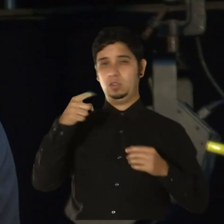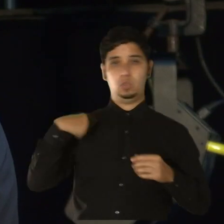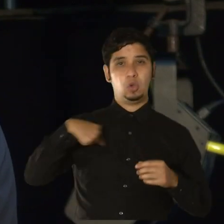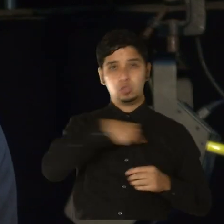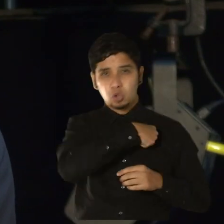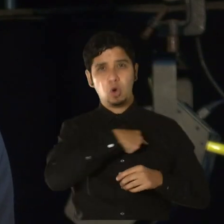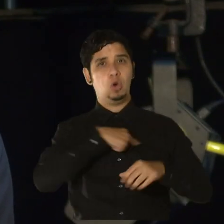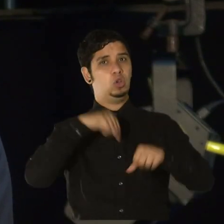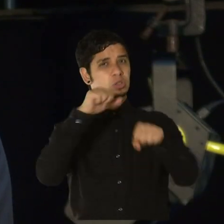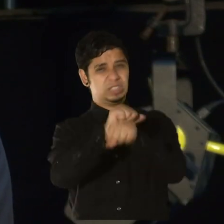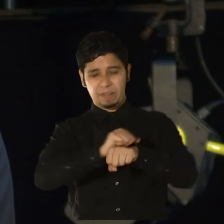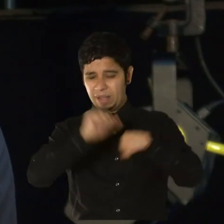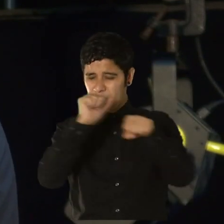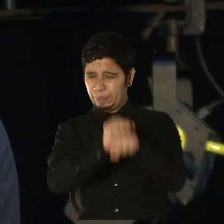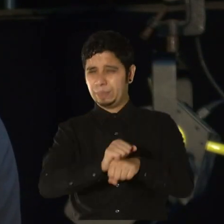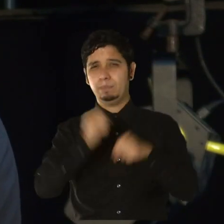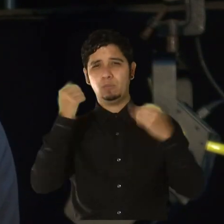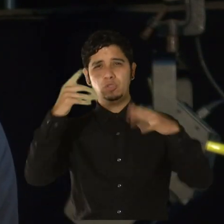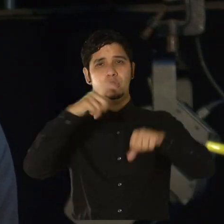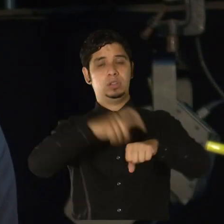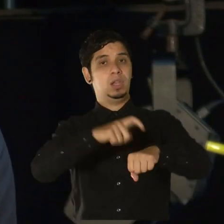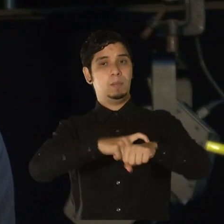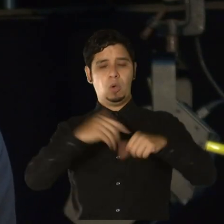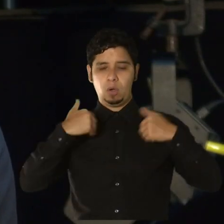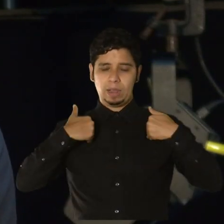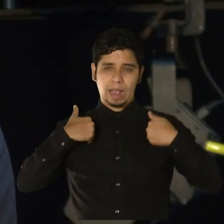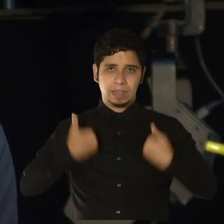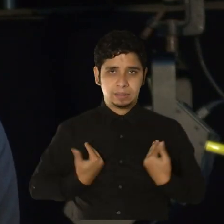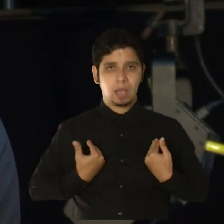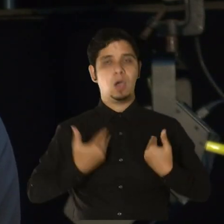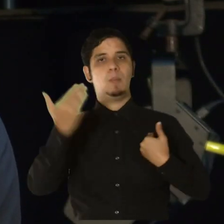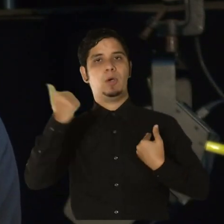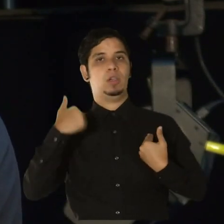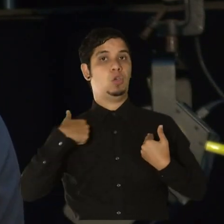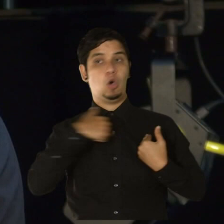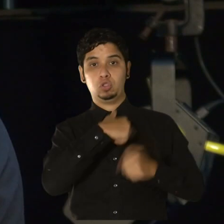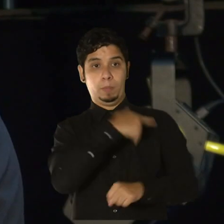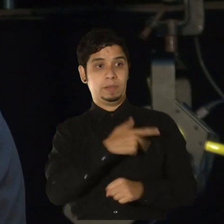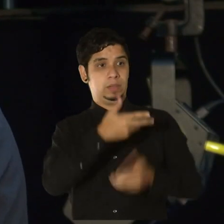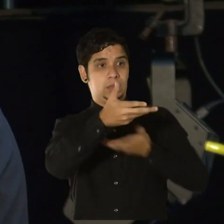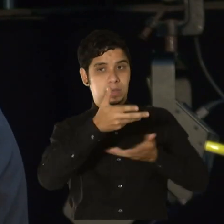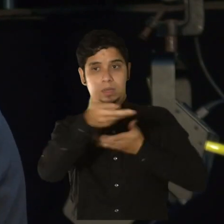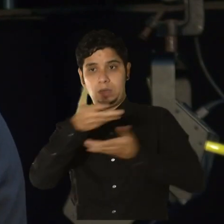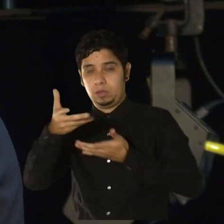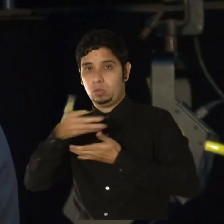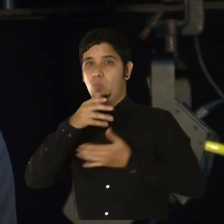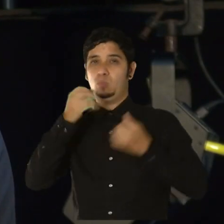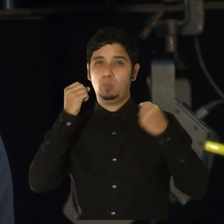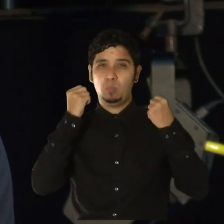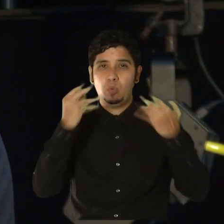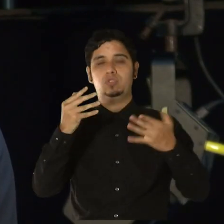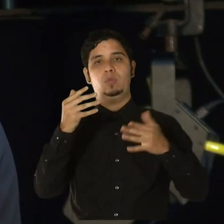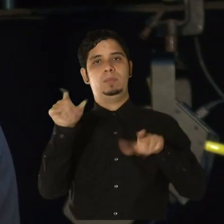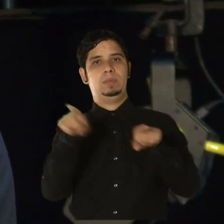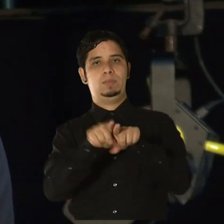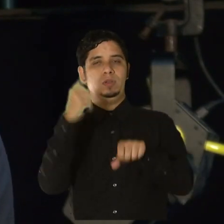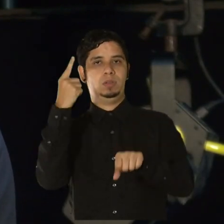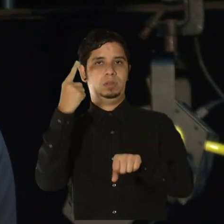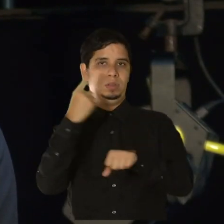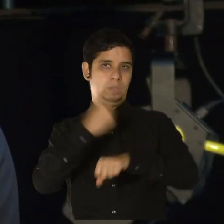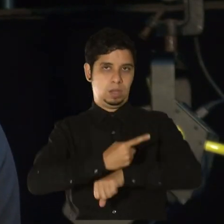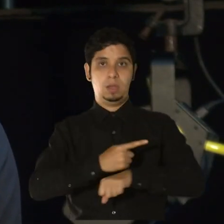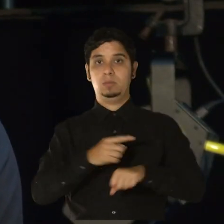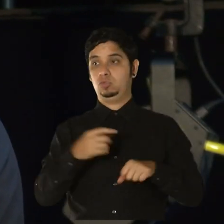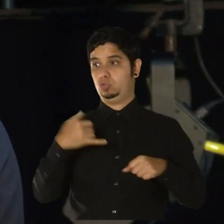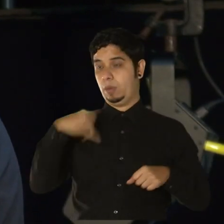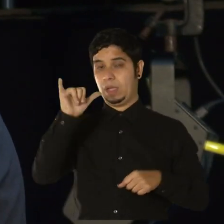estamos bien cansados por la cantidad de pacientes que estamos atendiendo. Todavía nosotros tenemos que vestirnos, utilizar el